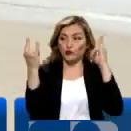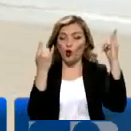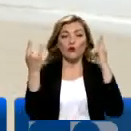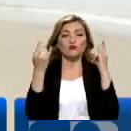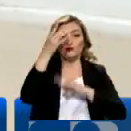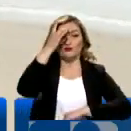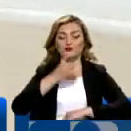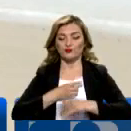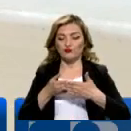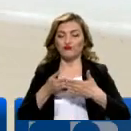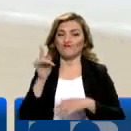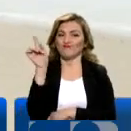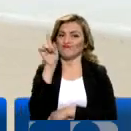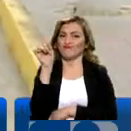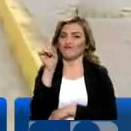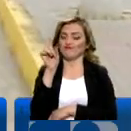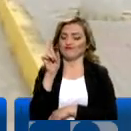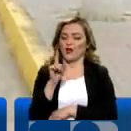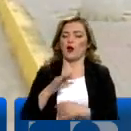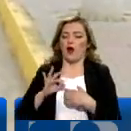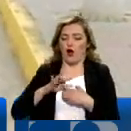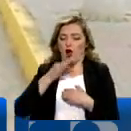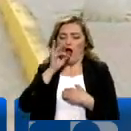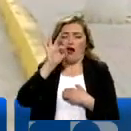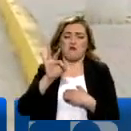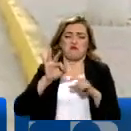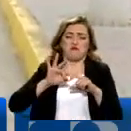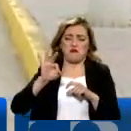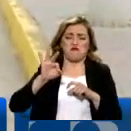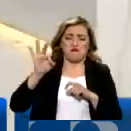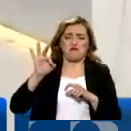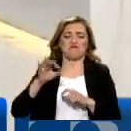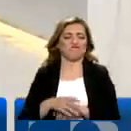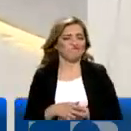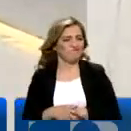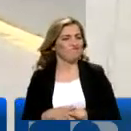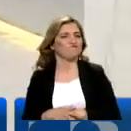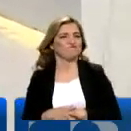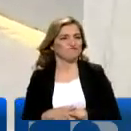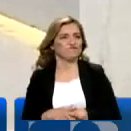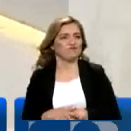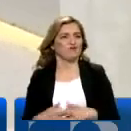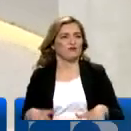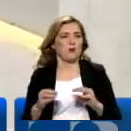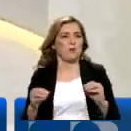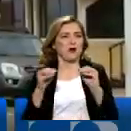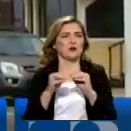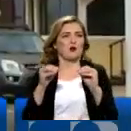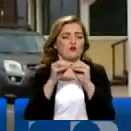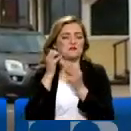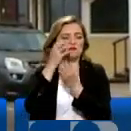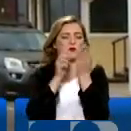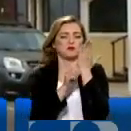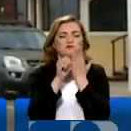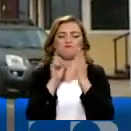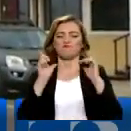resolvió no abrir sus playas el próximo martes esto debido a que el último informe del ministerio de salud pública registró un